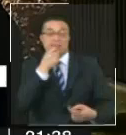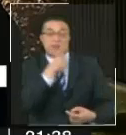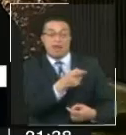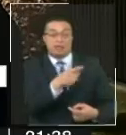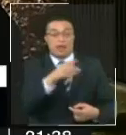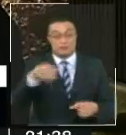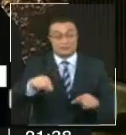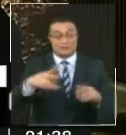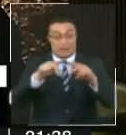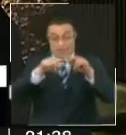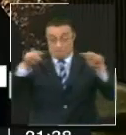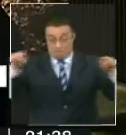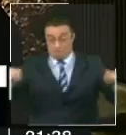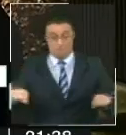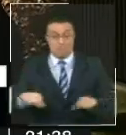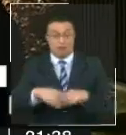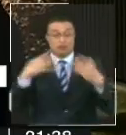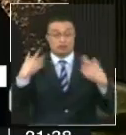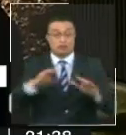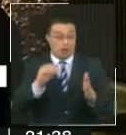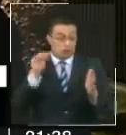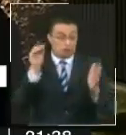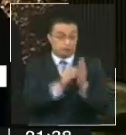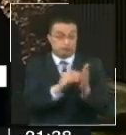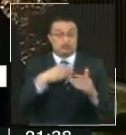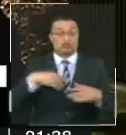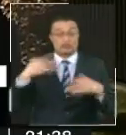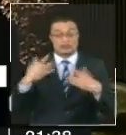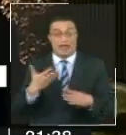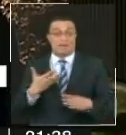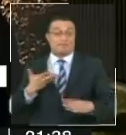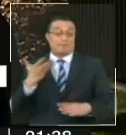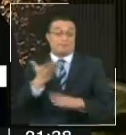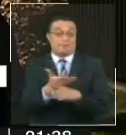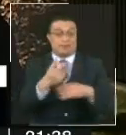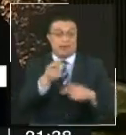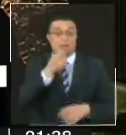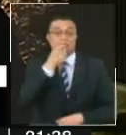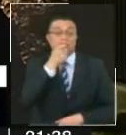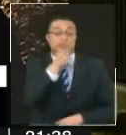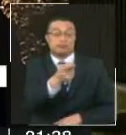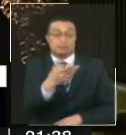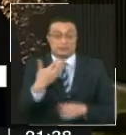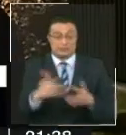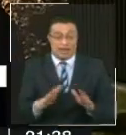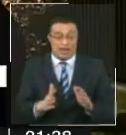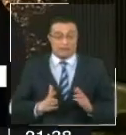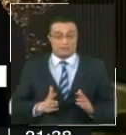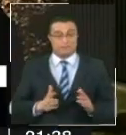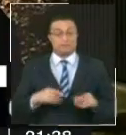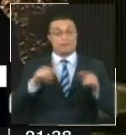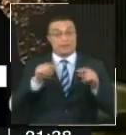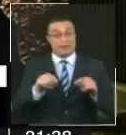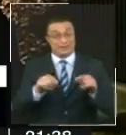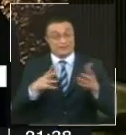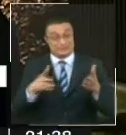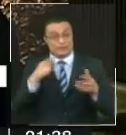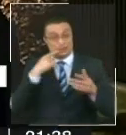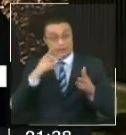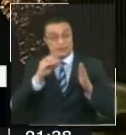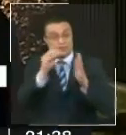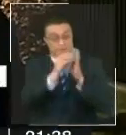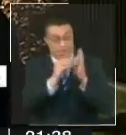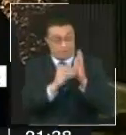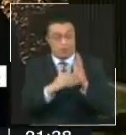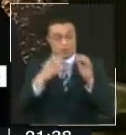el marco ya está fijado por la presentación que ha hecho el estado demandante Desde esa perspectiva y en el entendido que los antecedentes